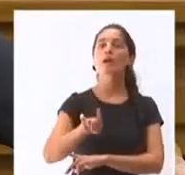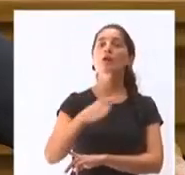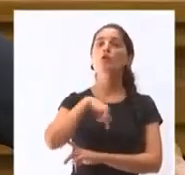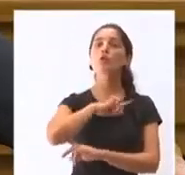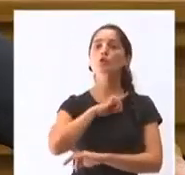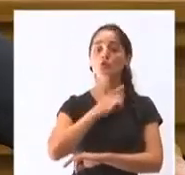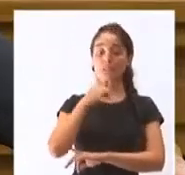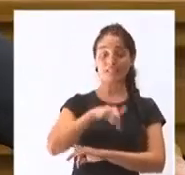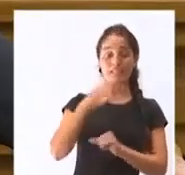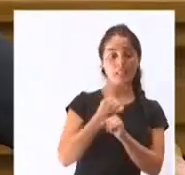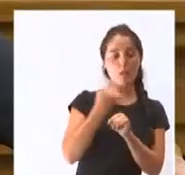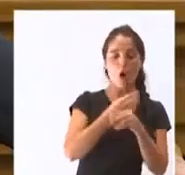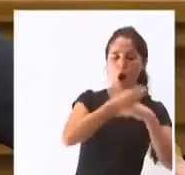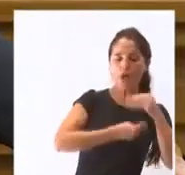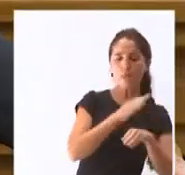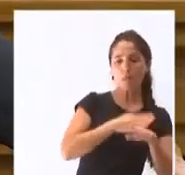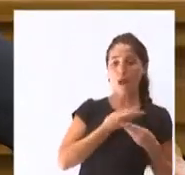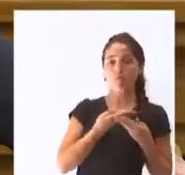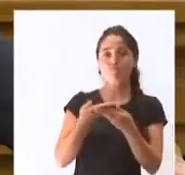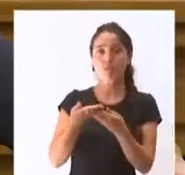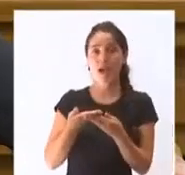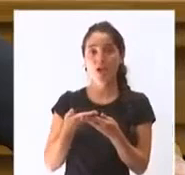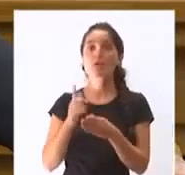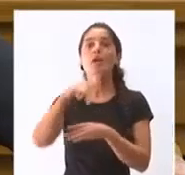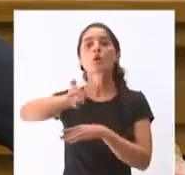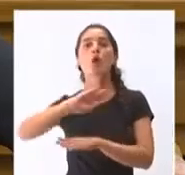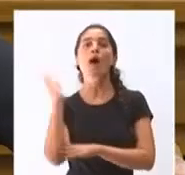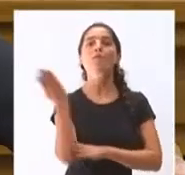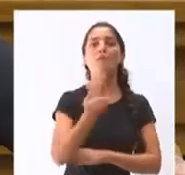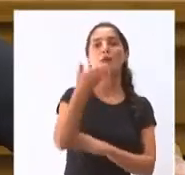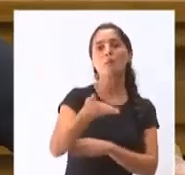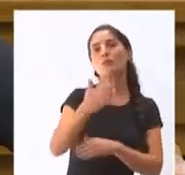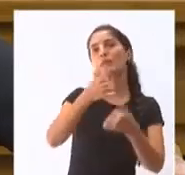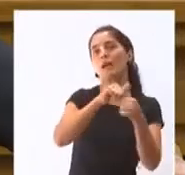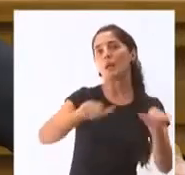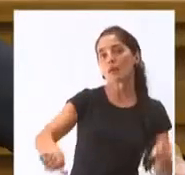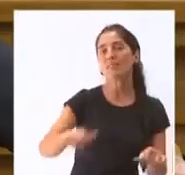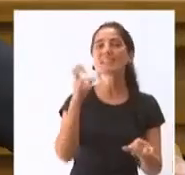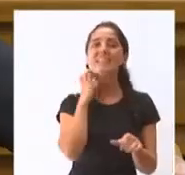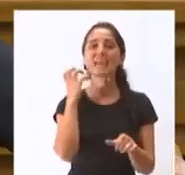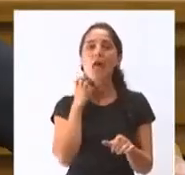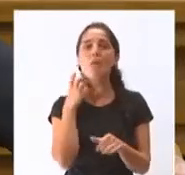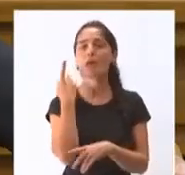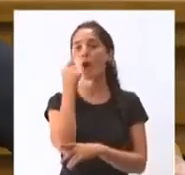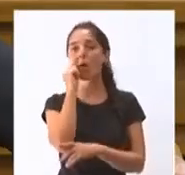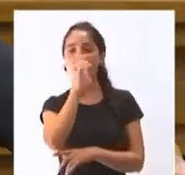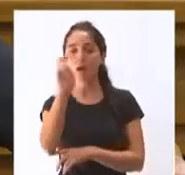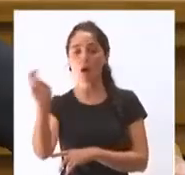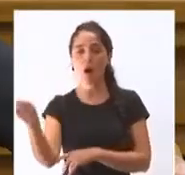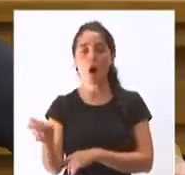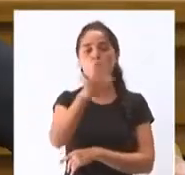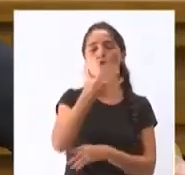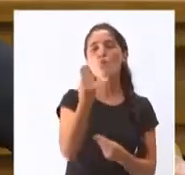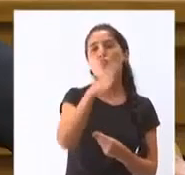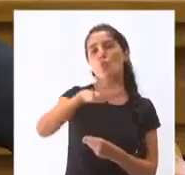este trabajo pero afectará y será importante para el aceite para talavera para guadalajara para tantas y tantas zonas que ahora se están